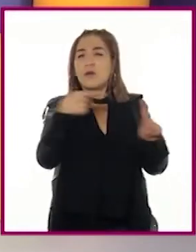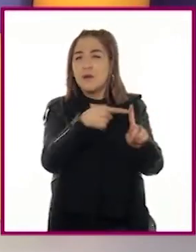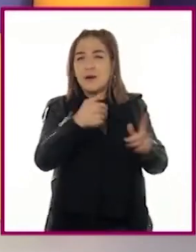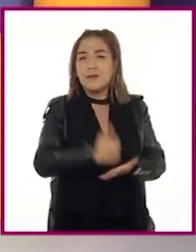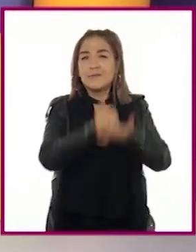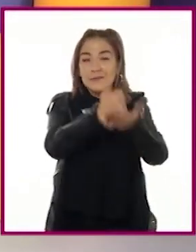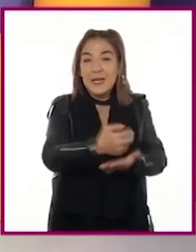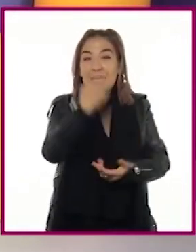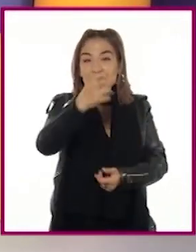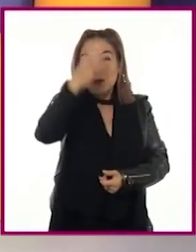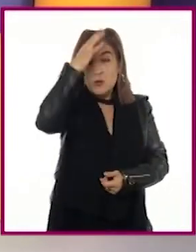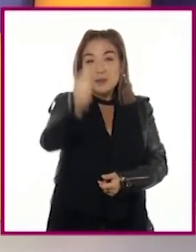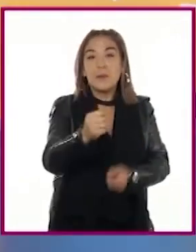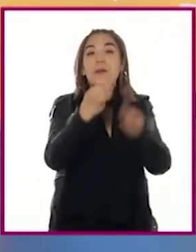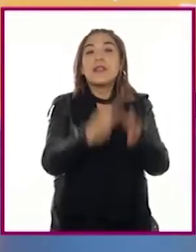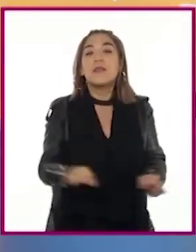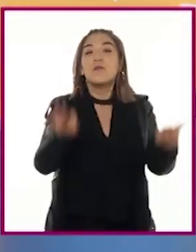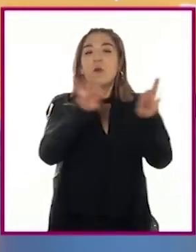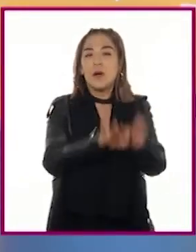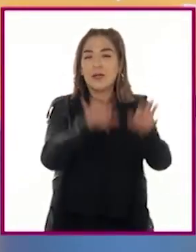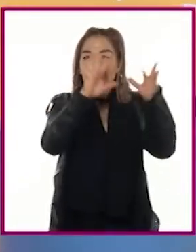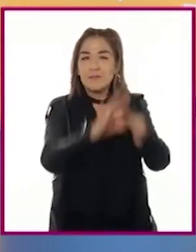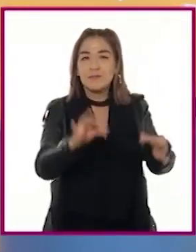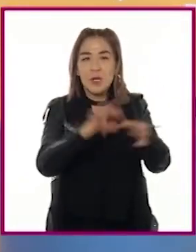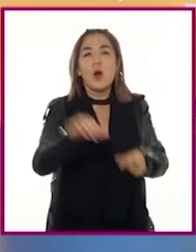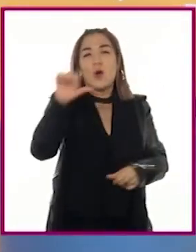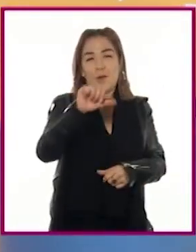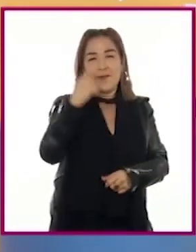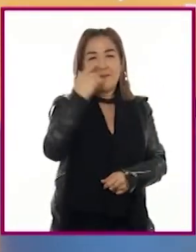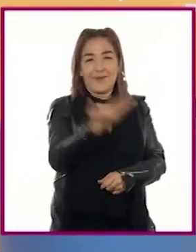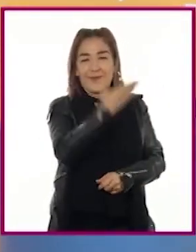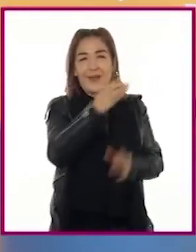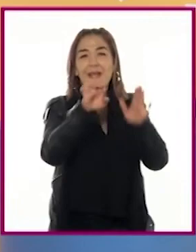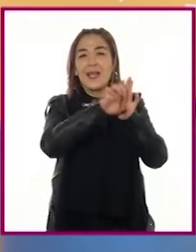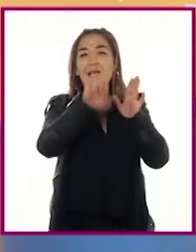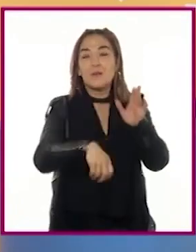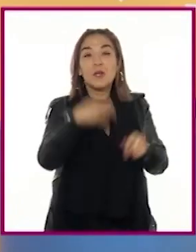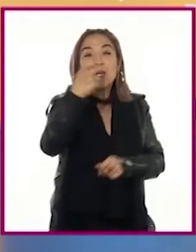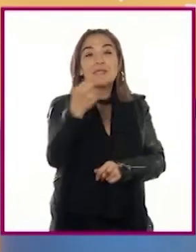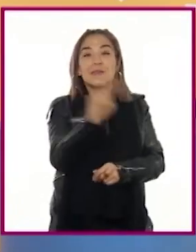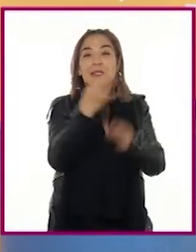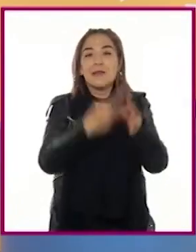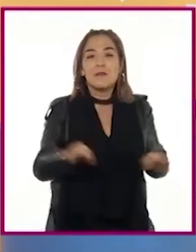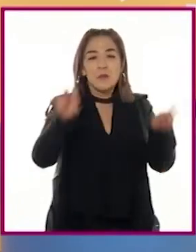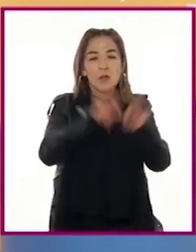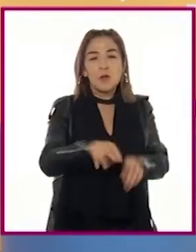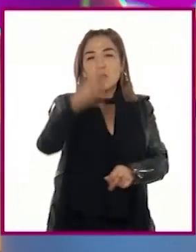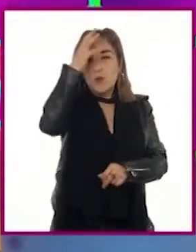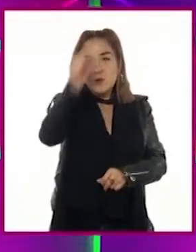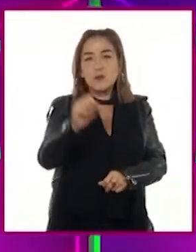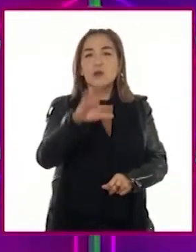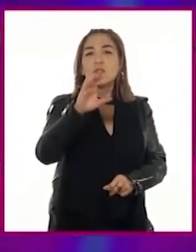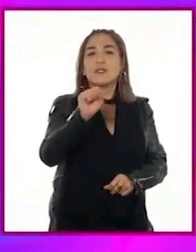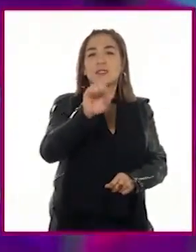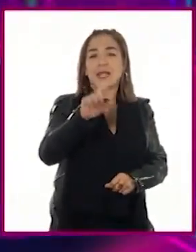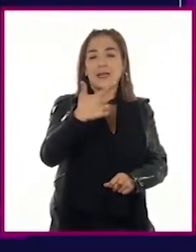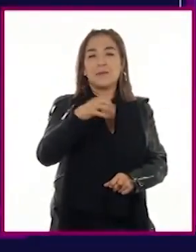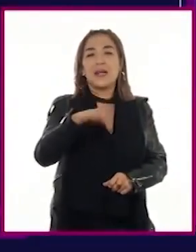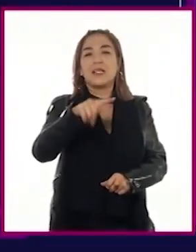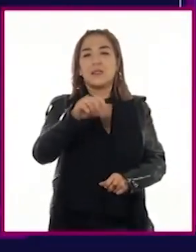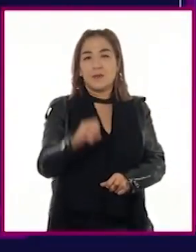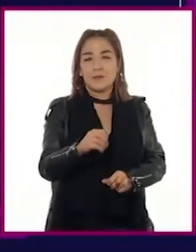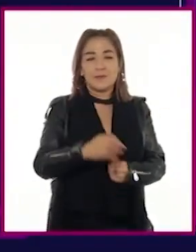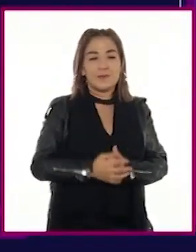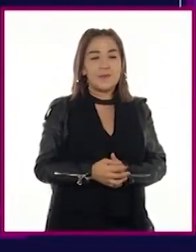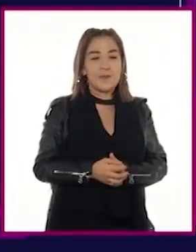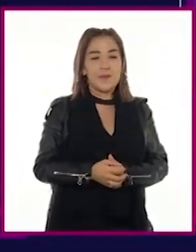esos conceptos fundamentales. Veamos un ejemplo más de la importancia del concepto de segmento de recta. Se